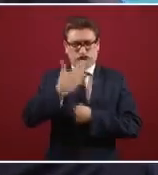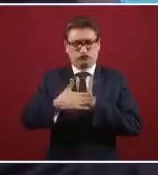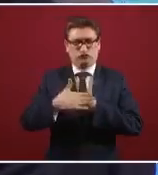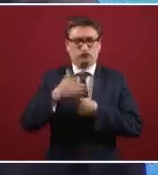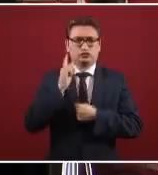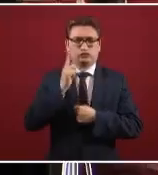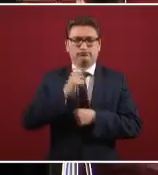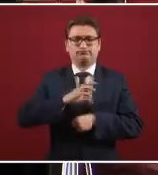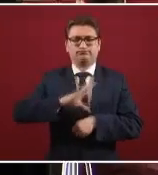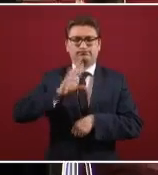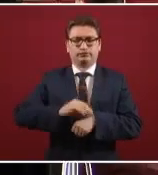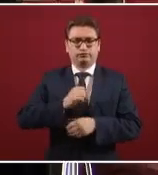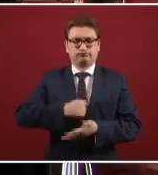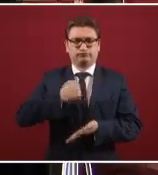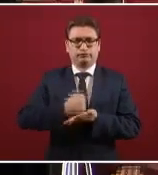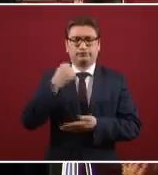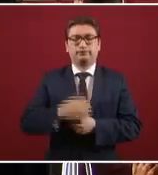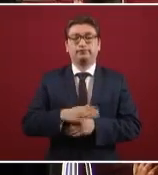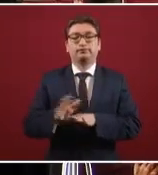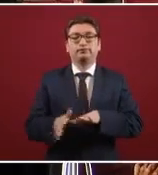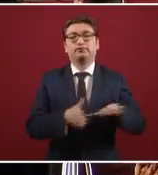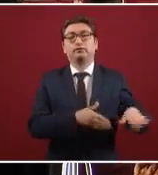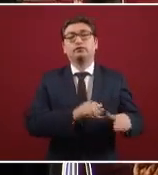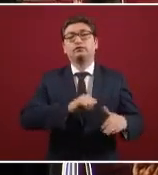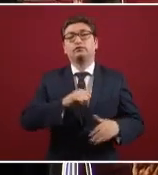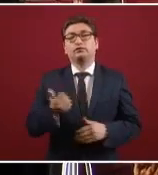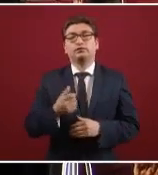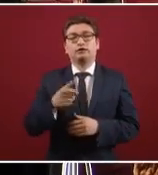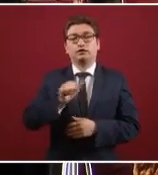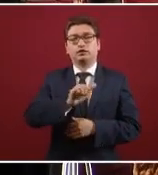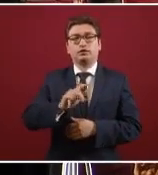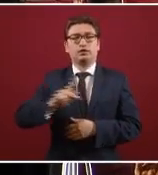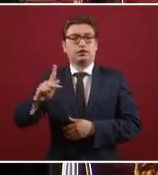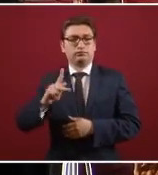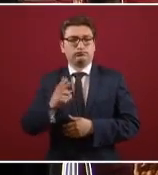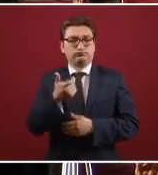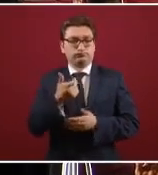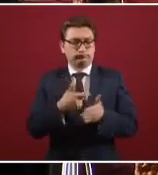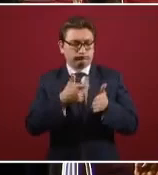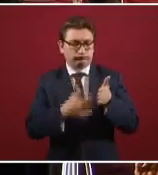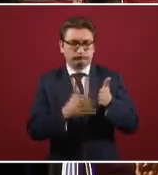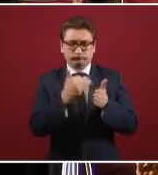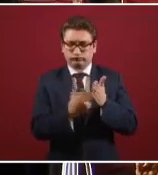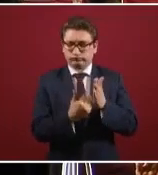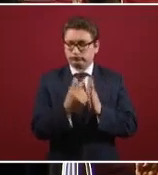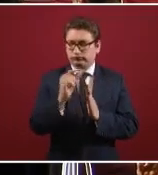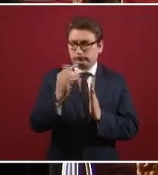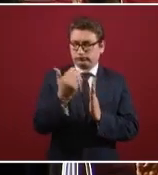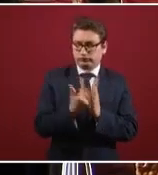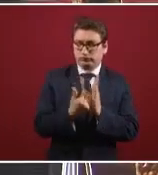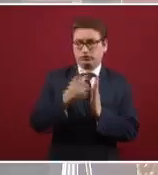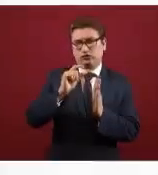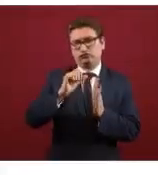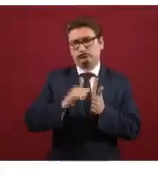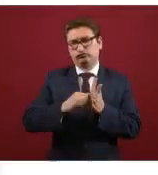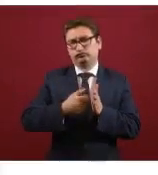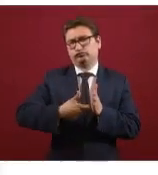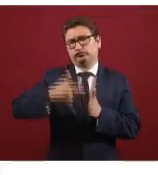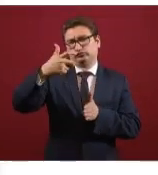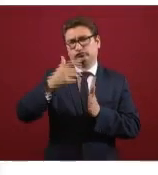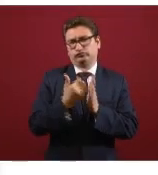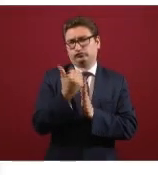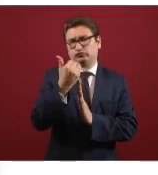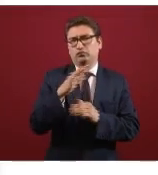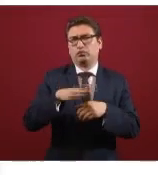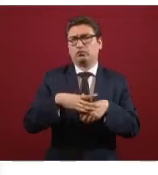pronto y si nos vamos a los precios de la app son ligeramente más bajos y ligeramente más altos porque